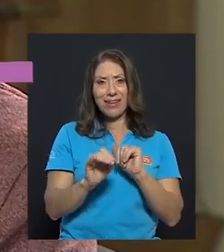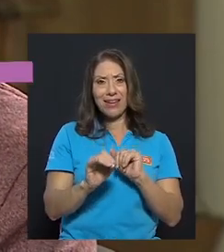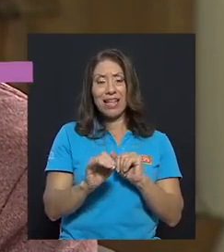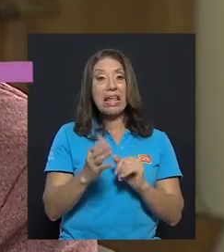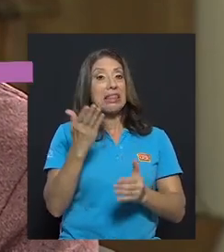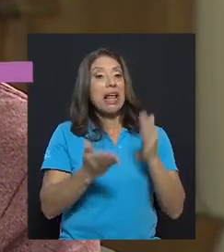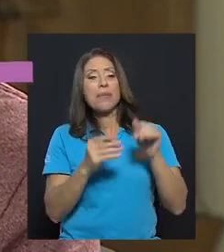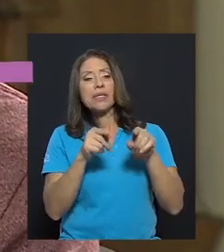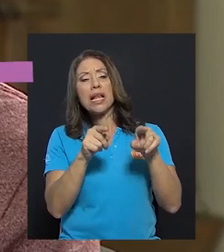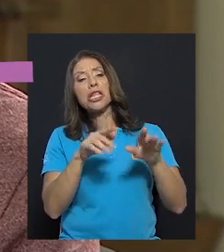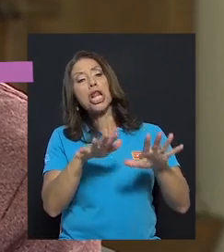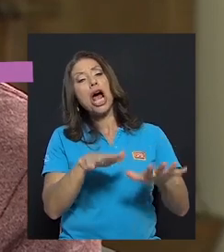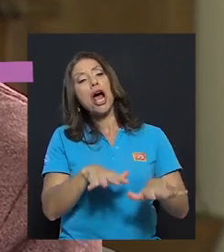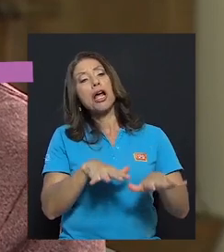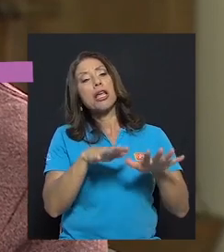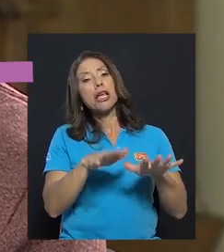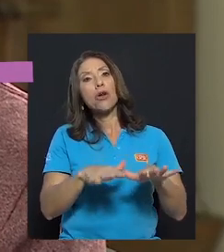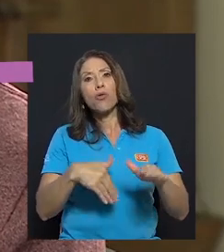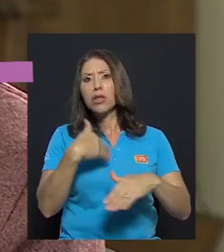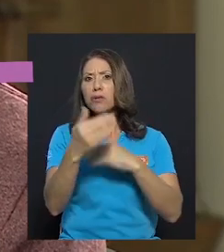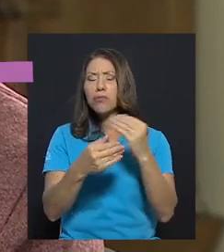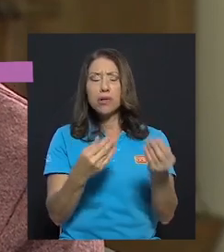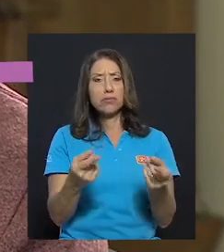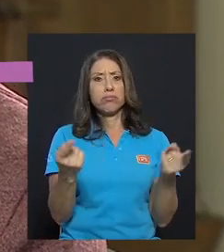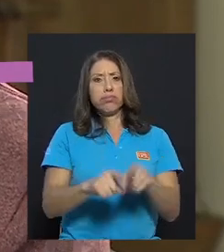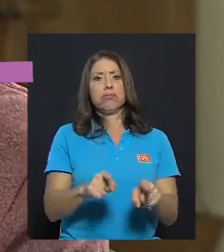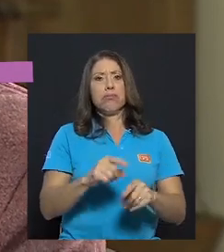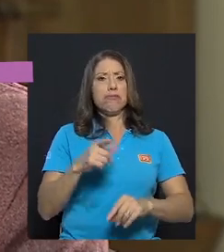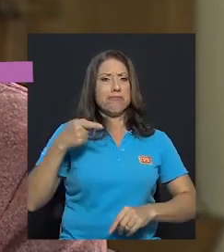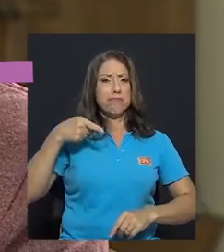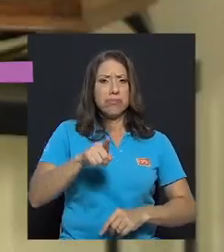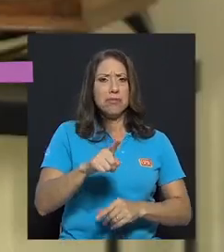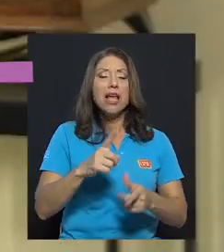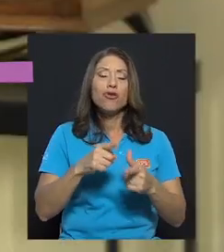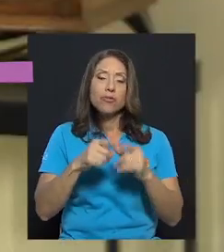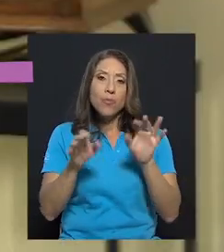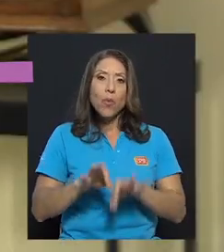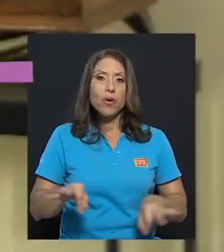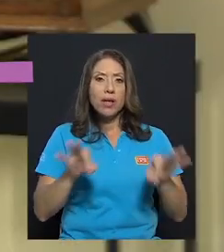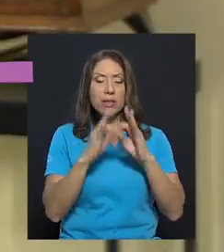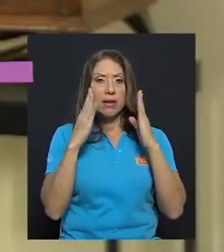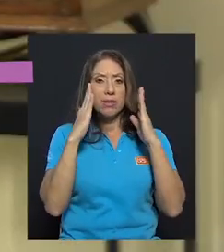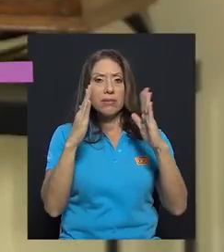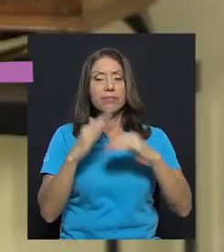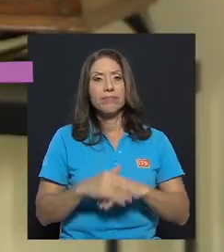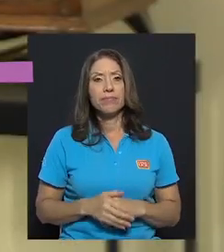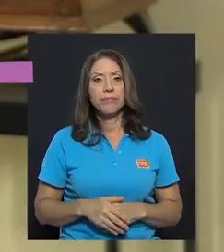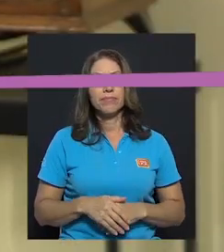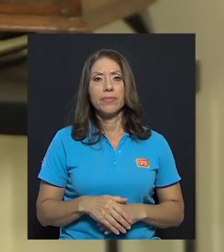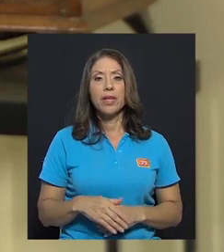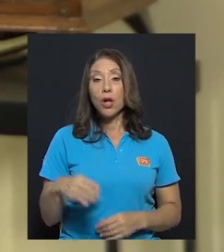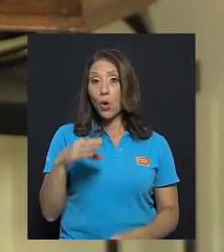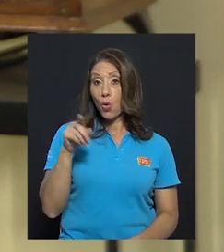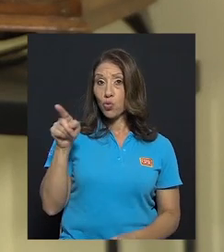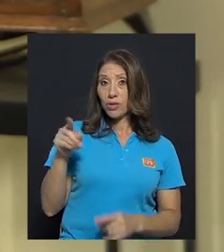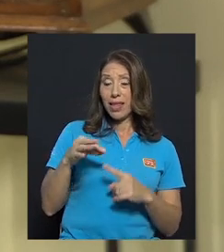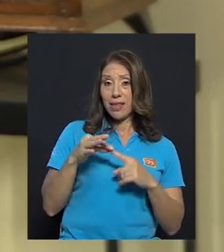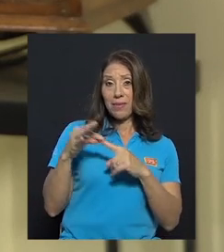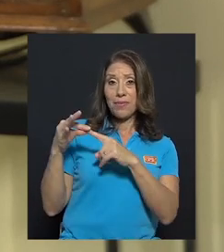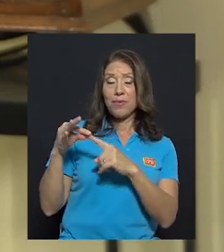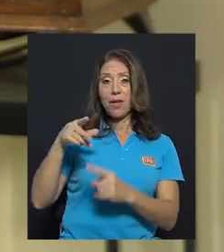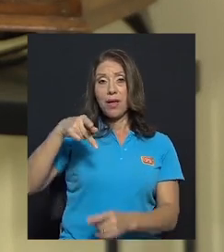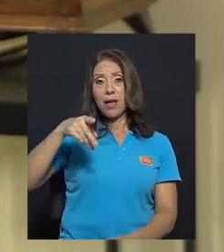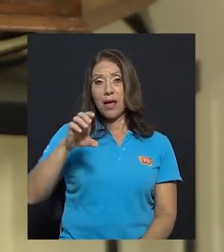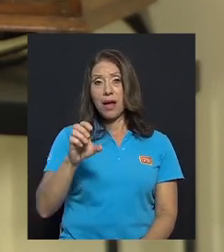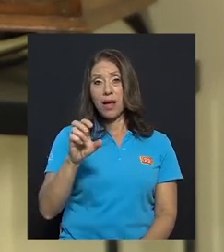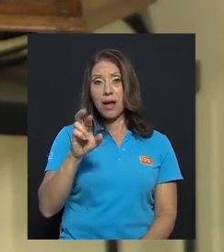de la nada manifieste conductas violentas, sí es importante prestarle atención. Andy, y en los adultos, usted como criminólogo, si usted pudiera